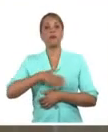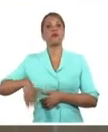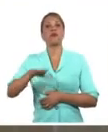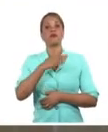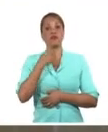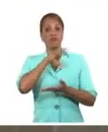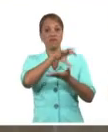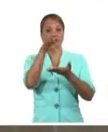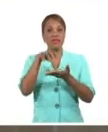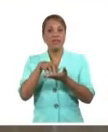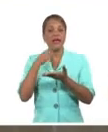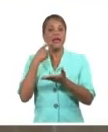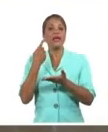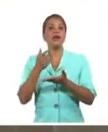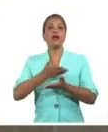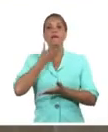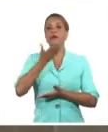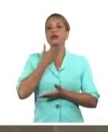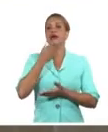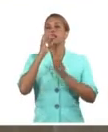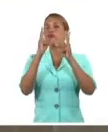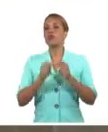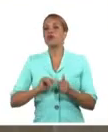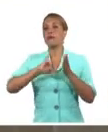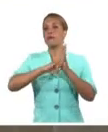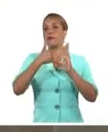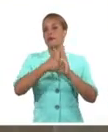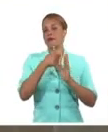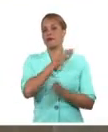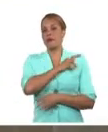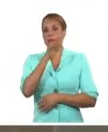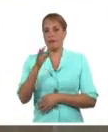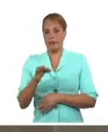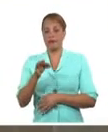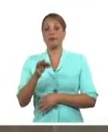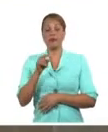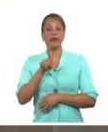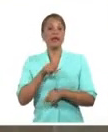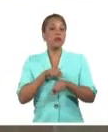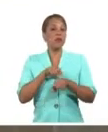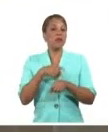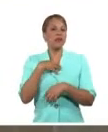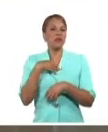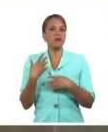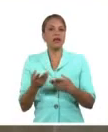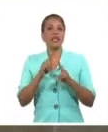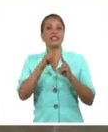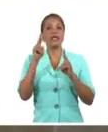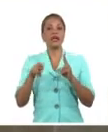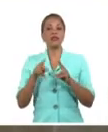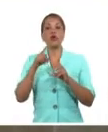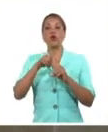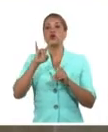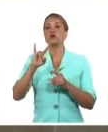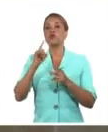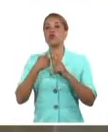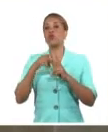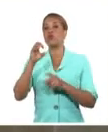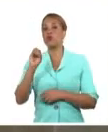exponer los resultados de los proyectos que han sido invitados. En esta ocasión contamos con Teatro Tuyo de Las